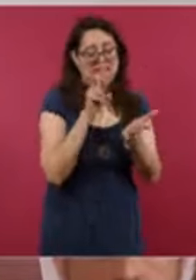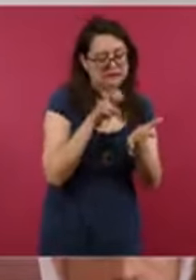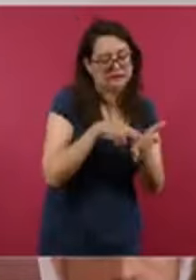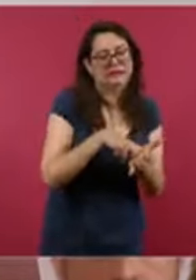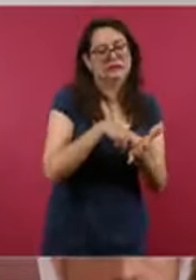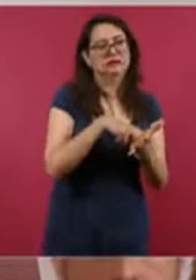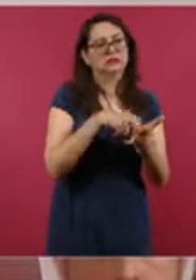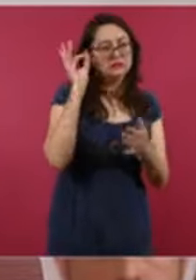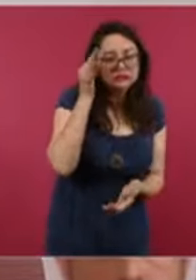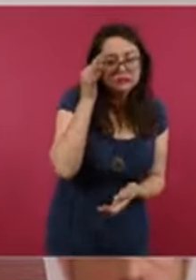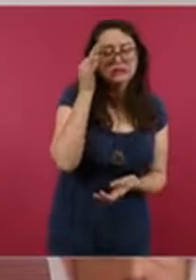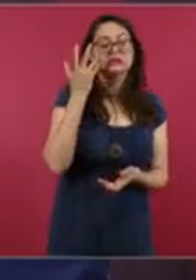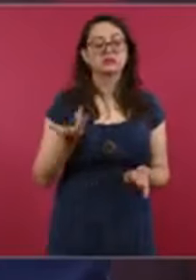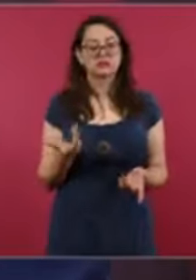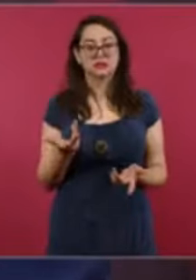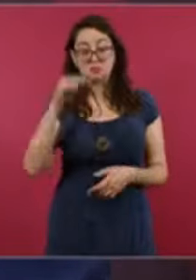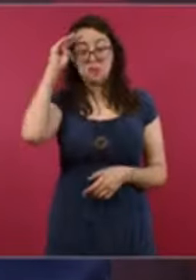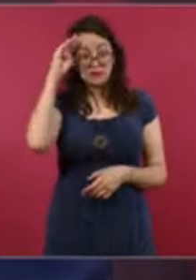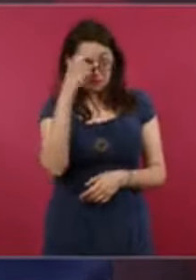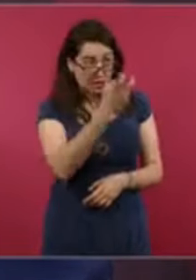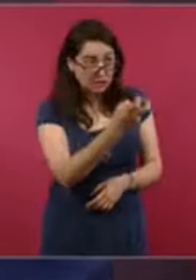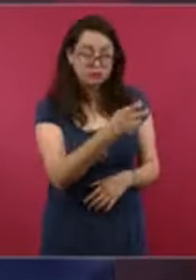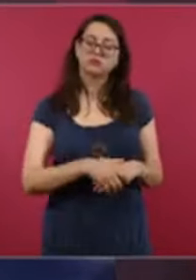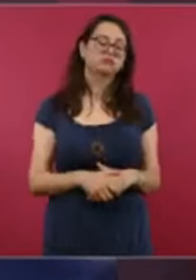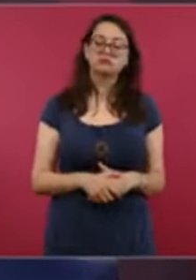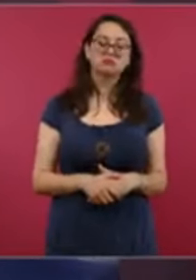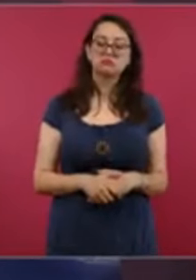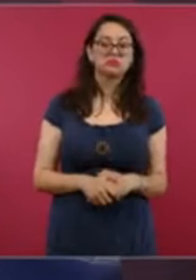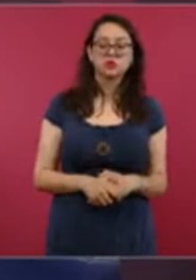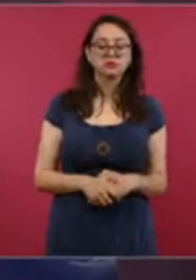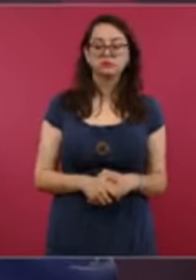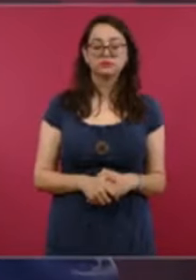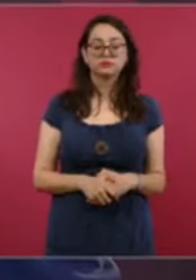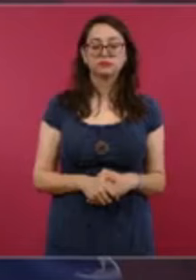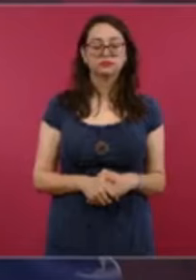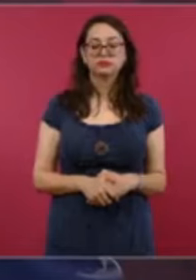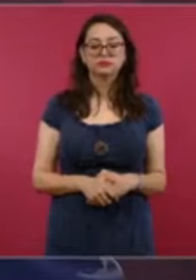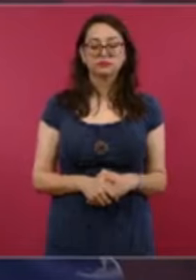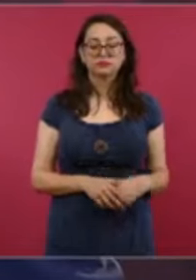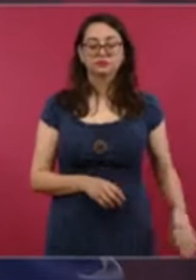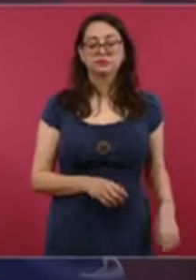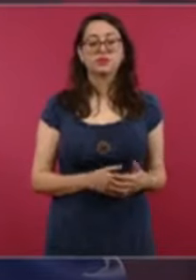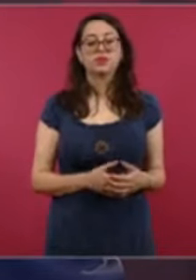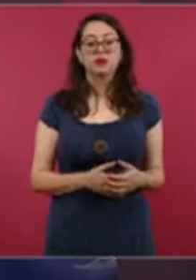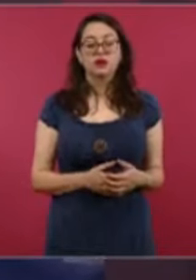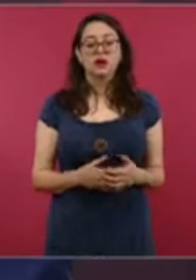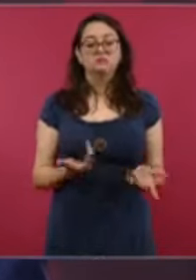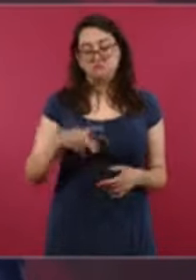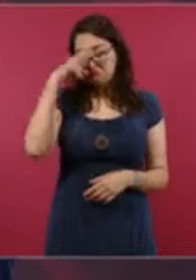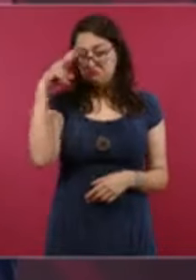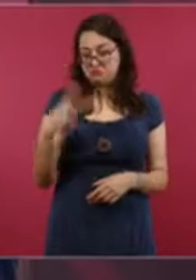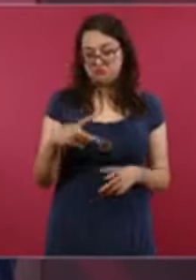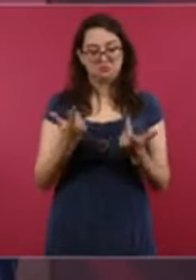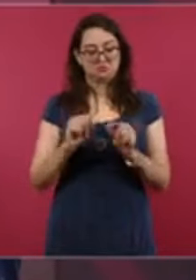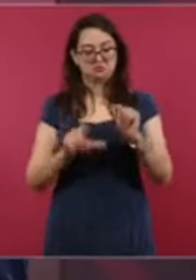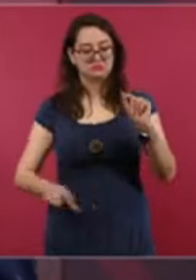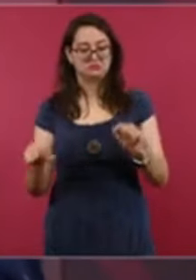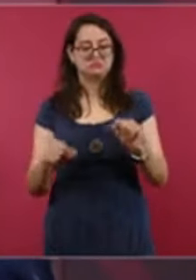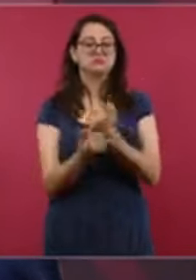hegemonías, ante gobiernos extranjeros? Ahora no. México es un país independiente, libre,